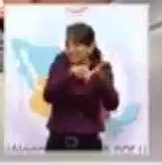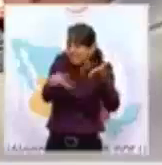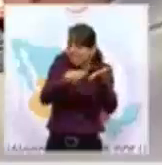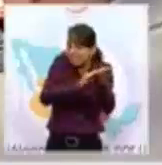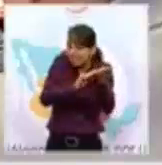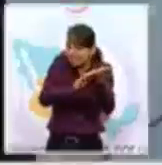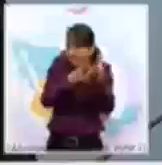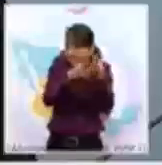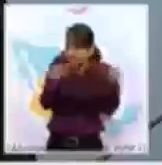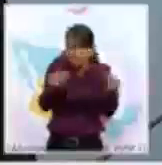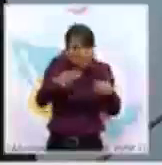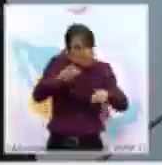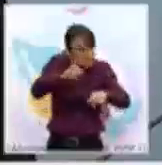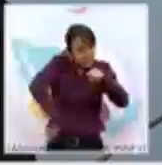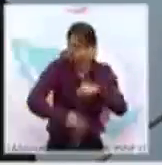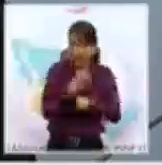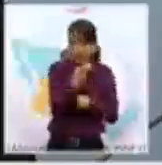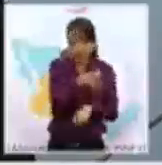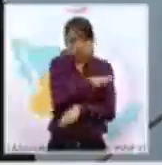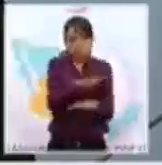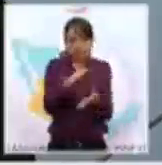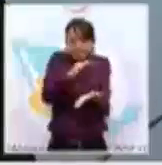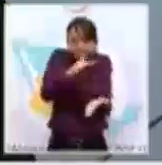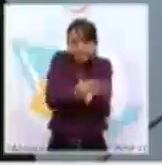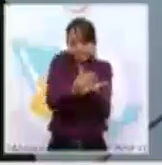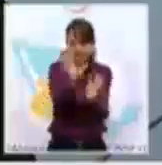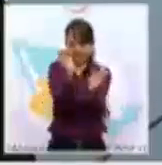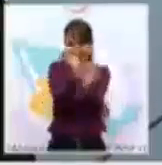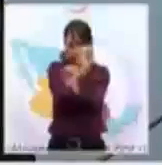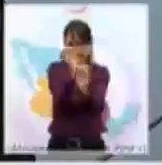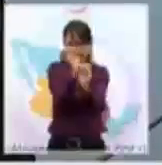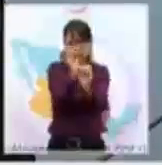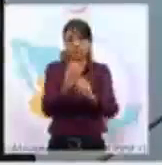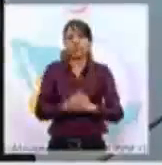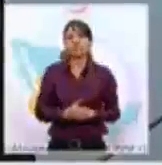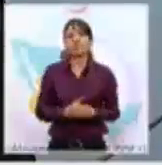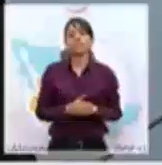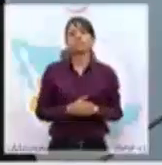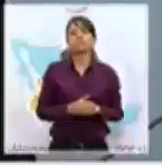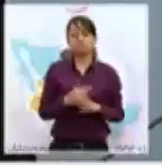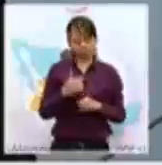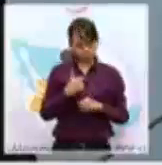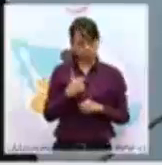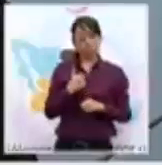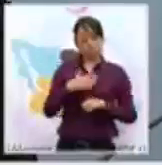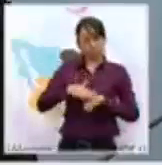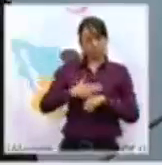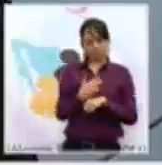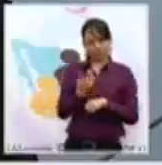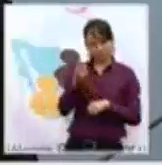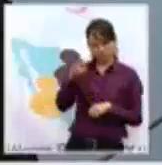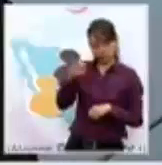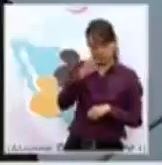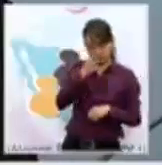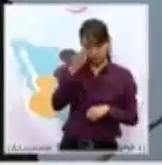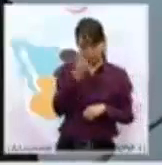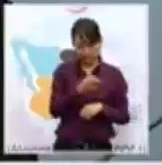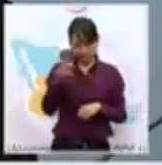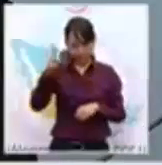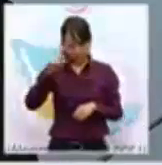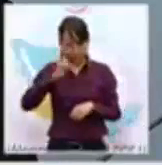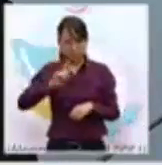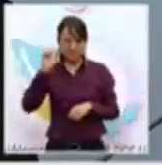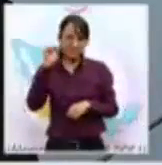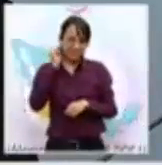el espacio civilizatorio por excelencia. Utilizo ahí el concepto que tú pones sobre la mesa, senadora